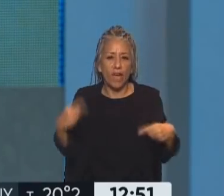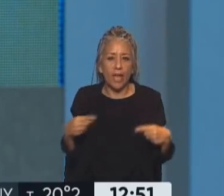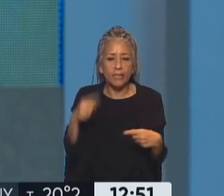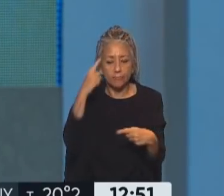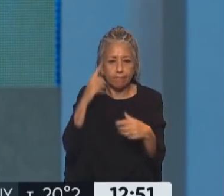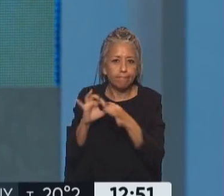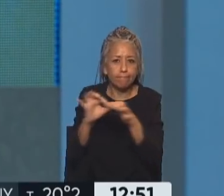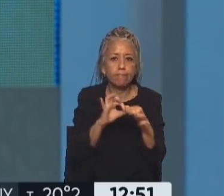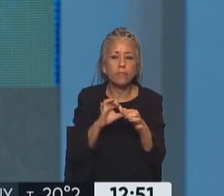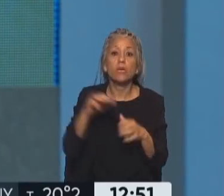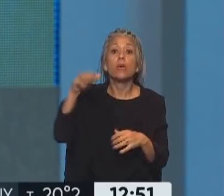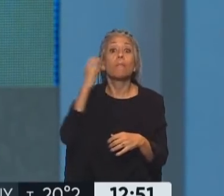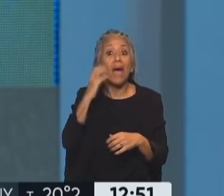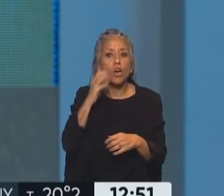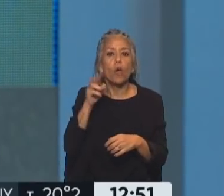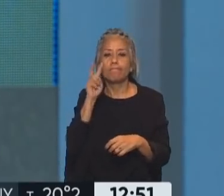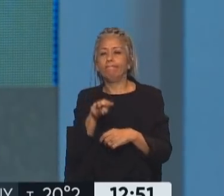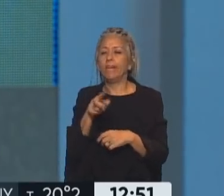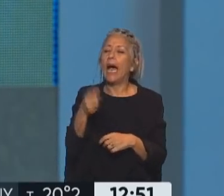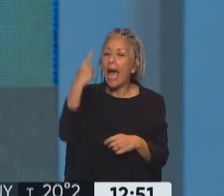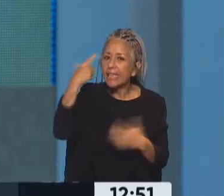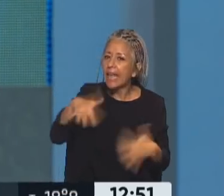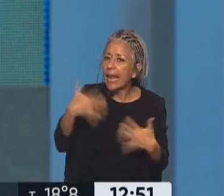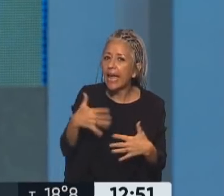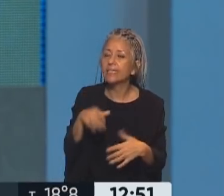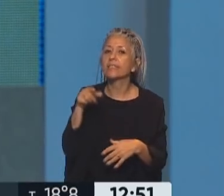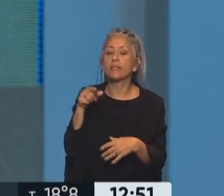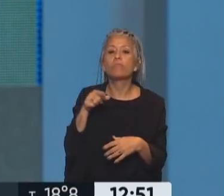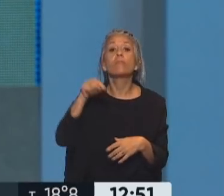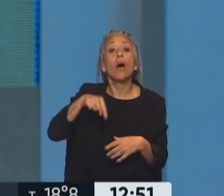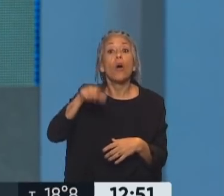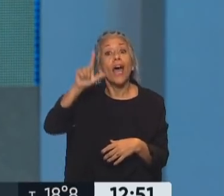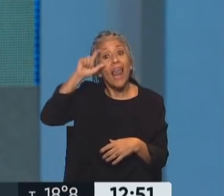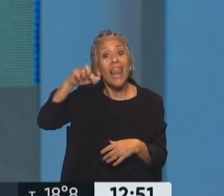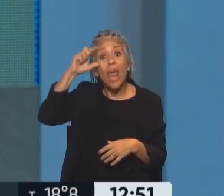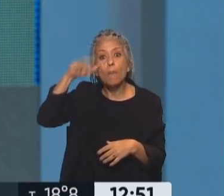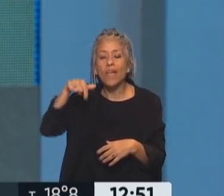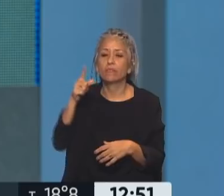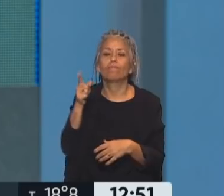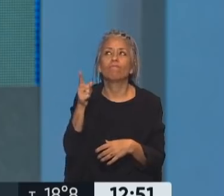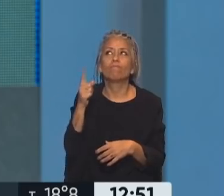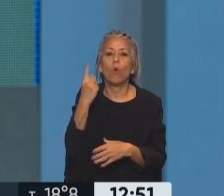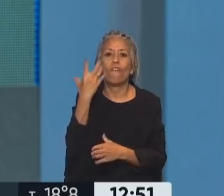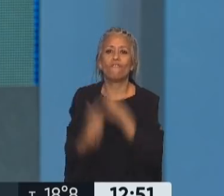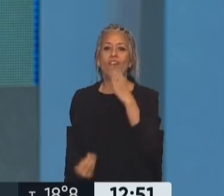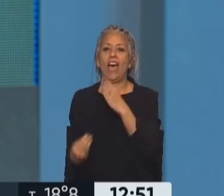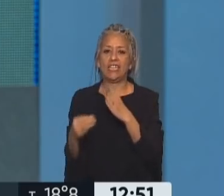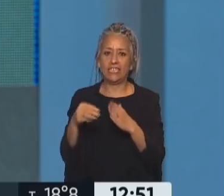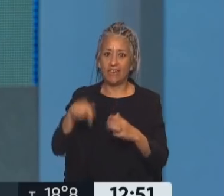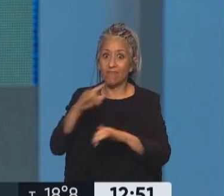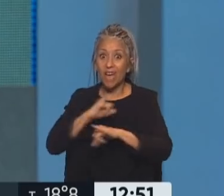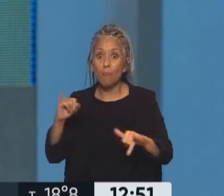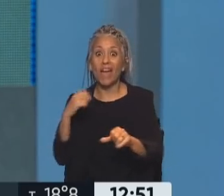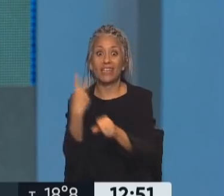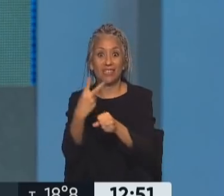ese punto, Macron fue inteligente y diríamos que ahora Marine Le Pen tal vez cometió uno de esos primeros errores en esta campaña de